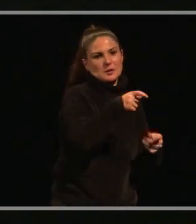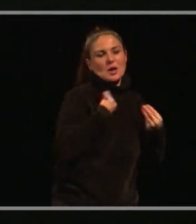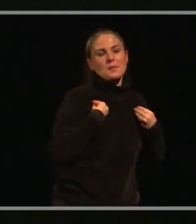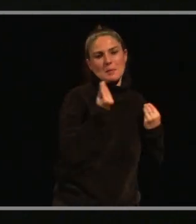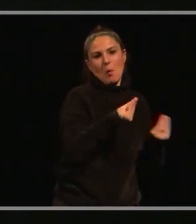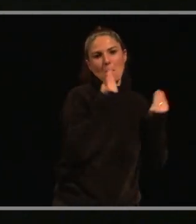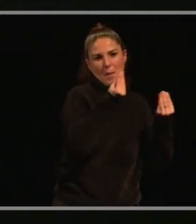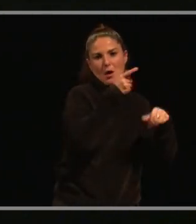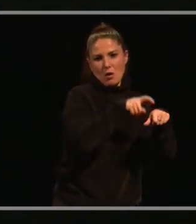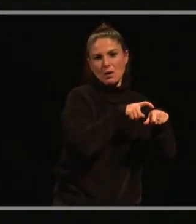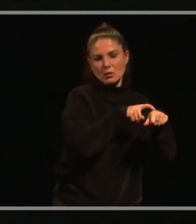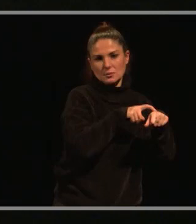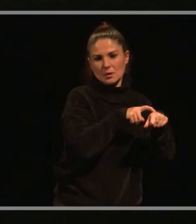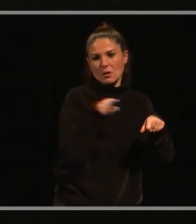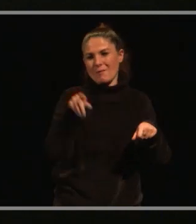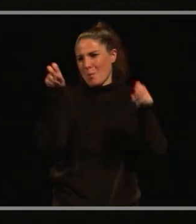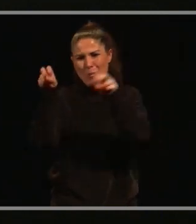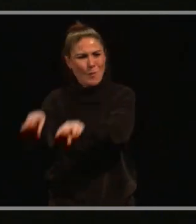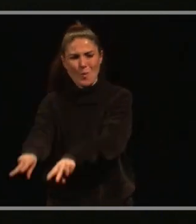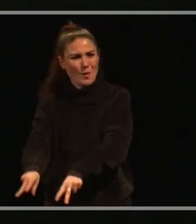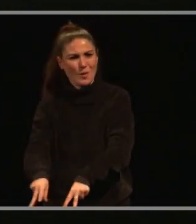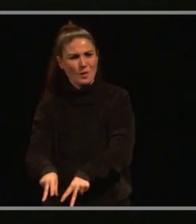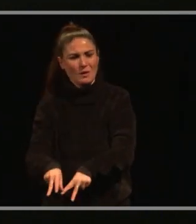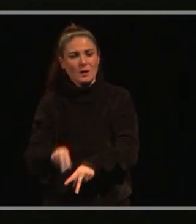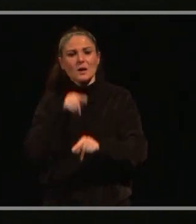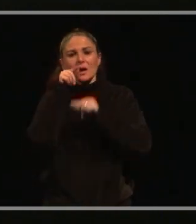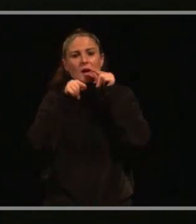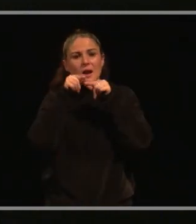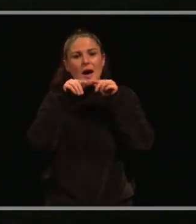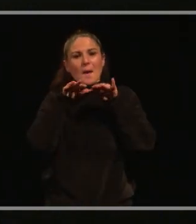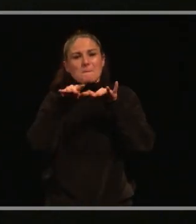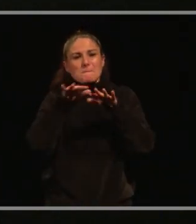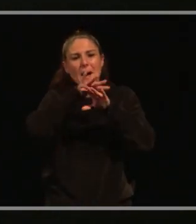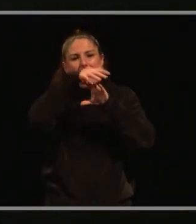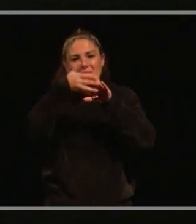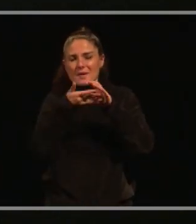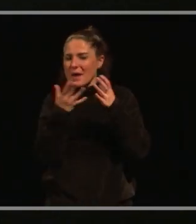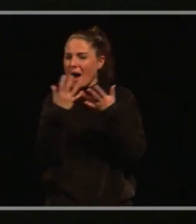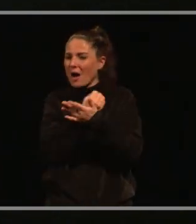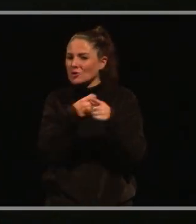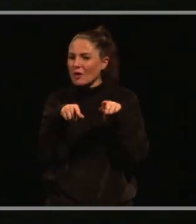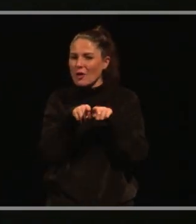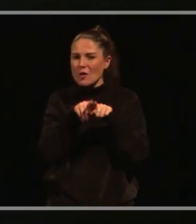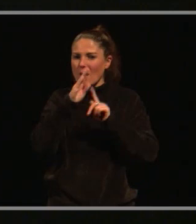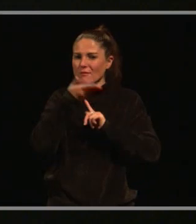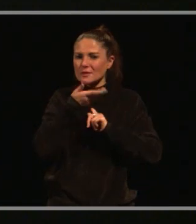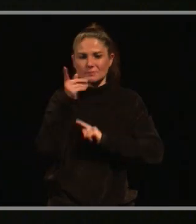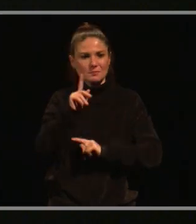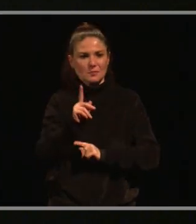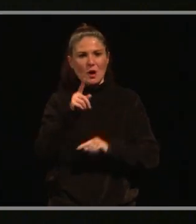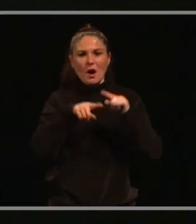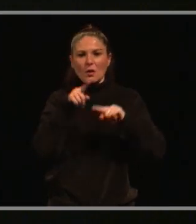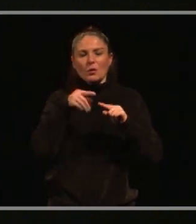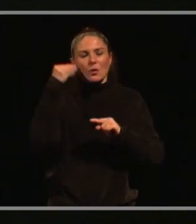mejores condiciones. Y es que la pandemia no nos ha golpeado a todos por igual. Hay algunos que cuentan